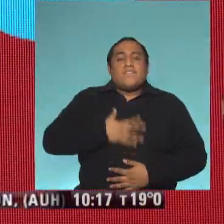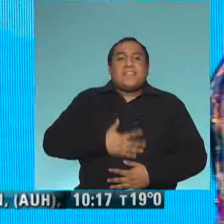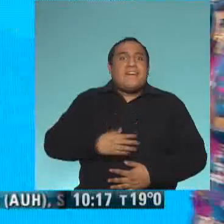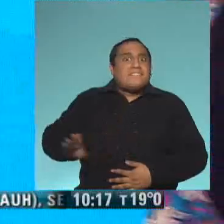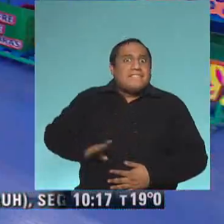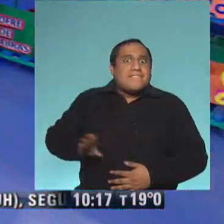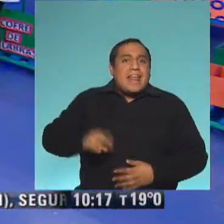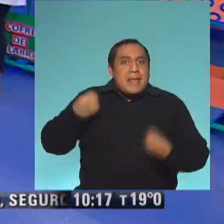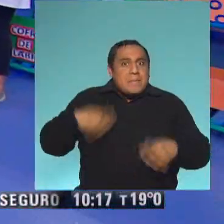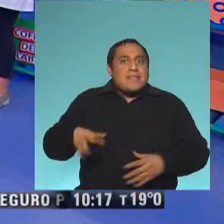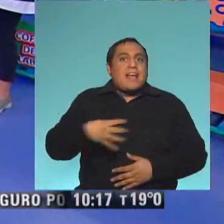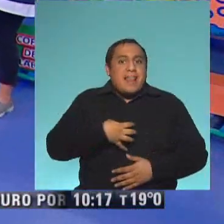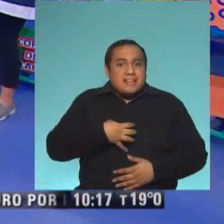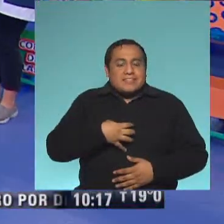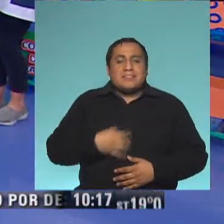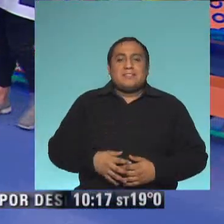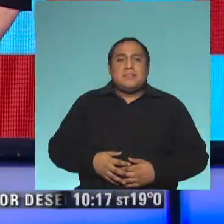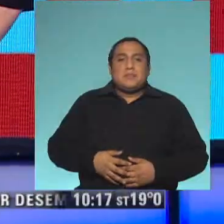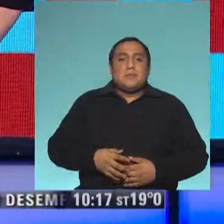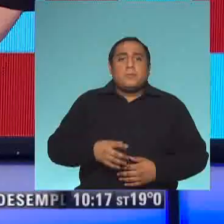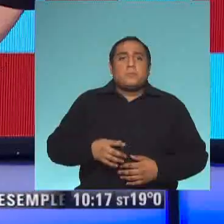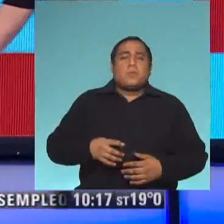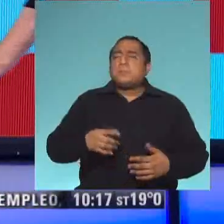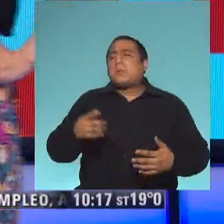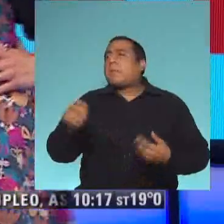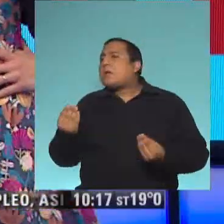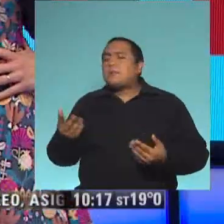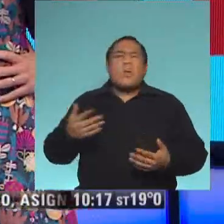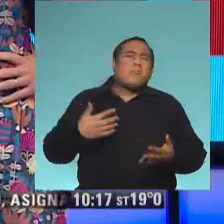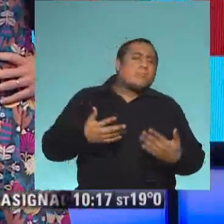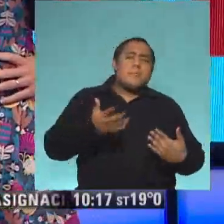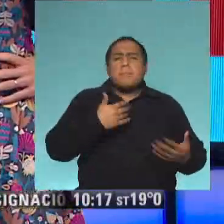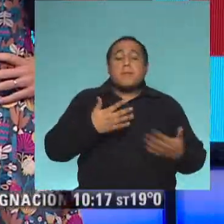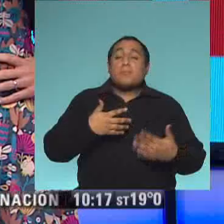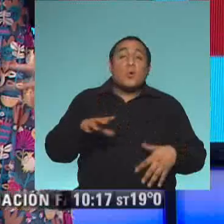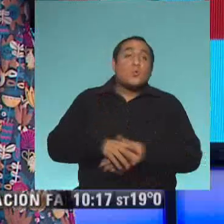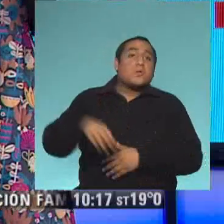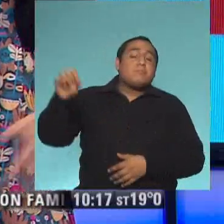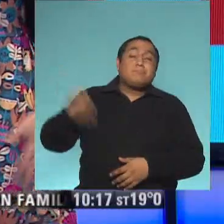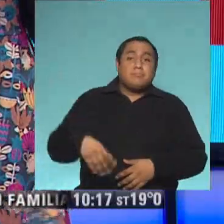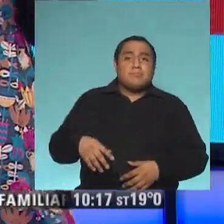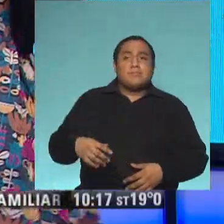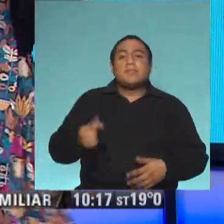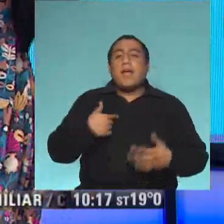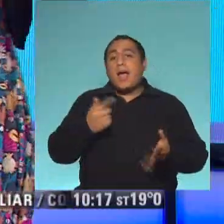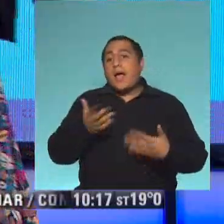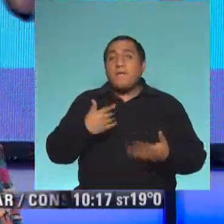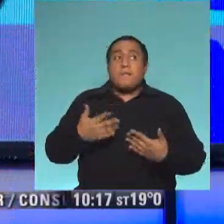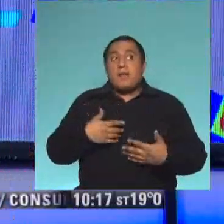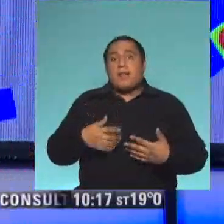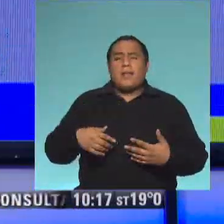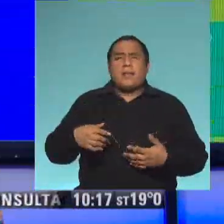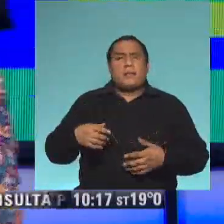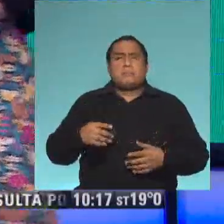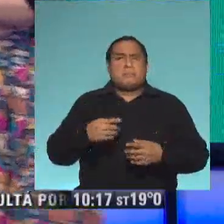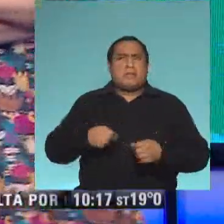de viernes. ¿Qué pasa, Maga? ¿Qué pasa? Nada. Estábamos justo conversando de cosas y llegaste. Sí. Estábamos hablando de cuestiones de